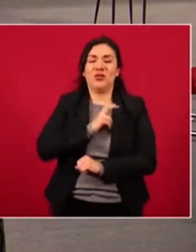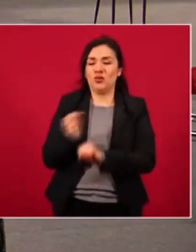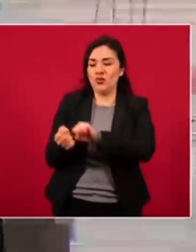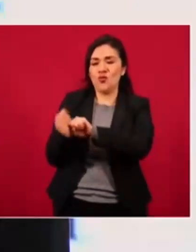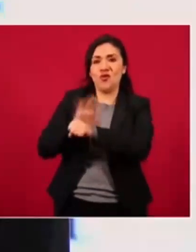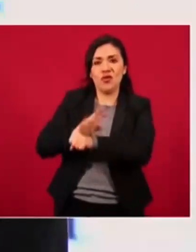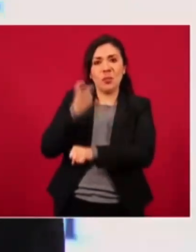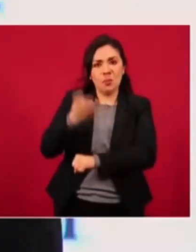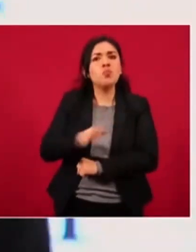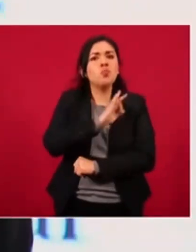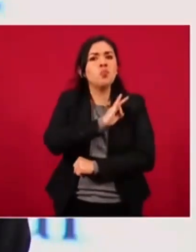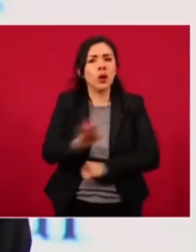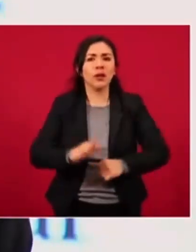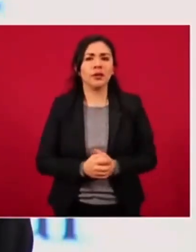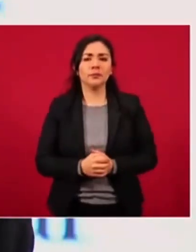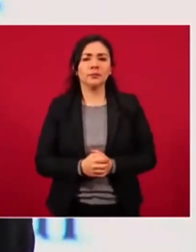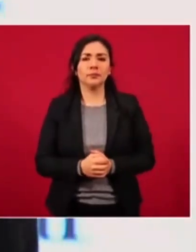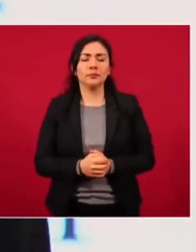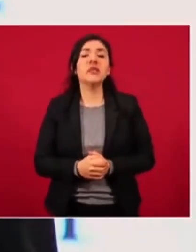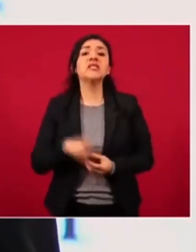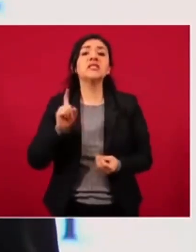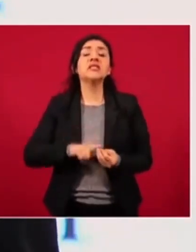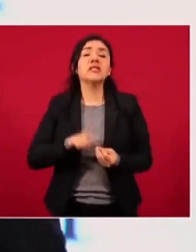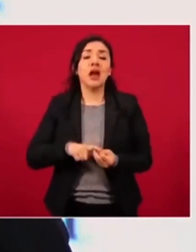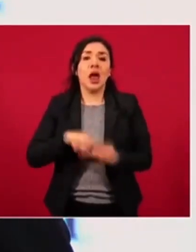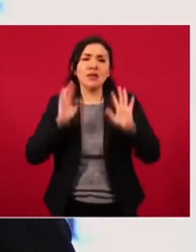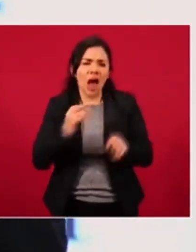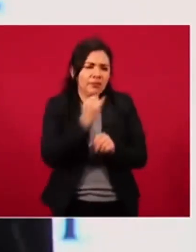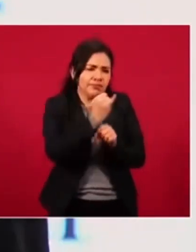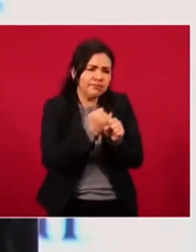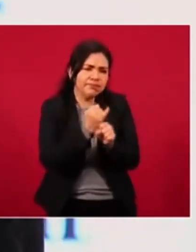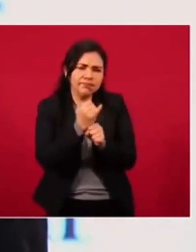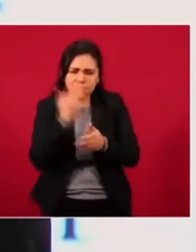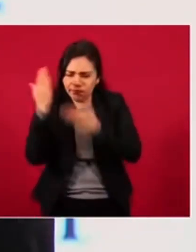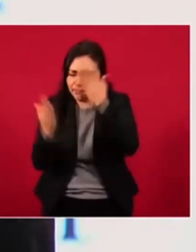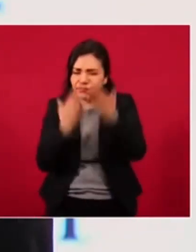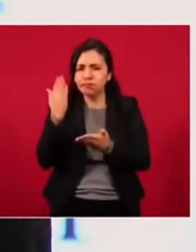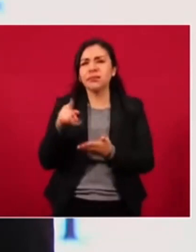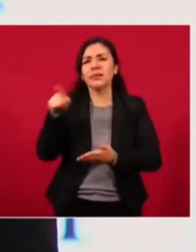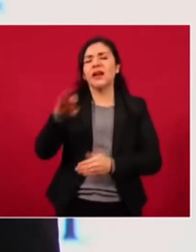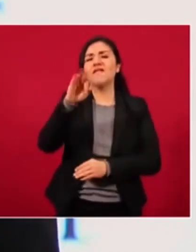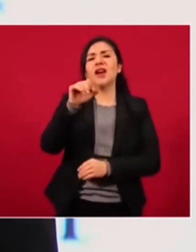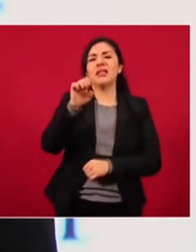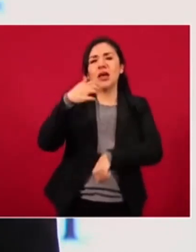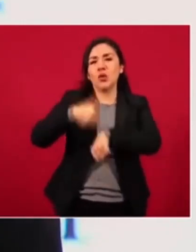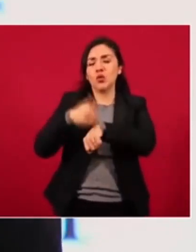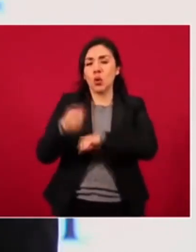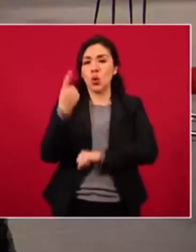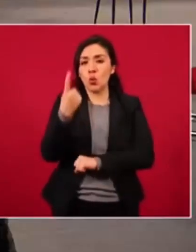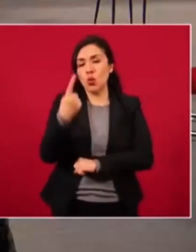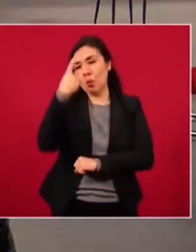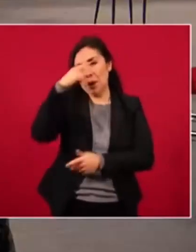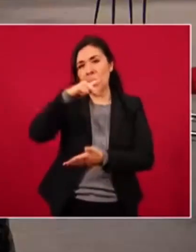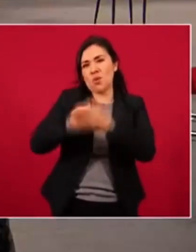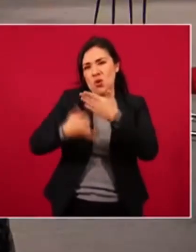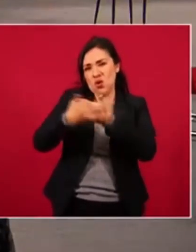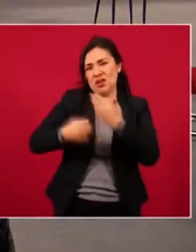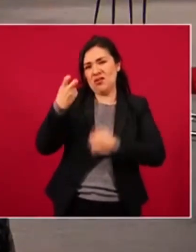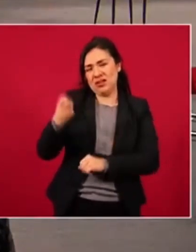COVID-19, según los resultados preliminares del estudio fase 1 del proyecto